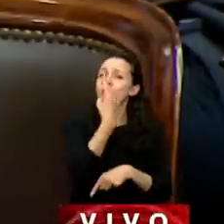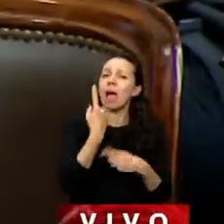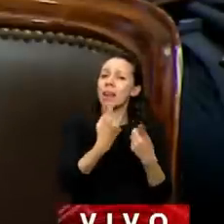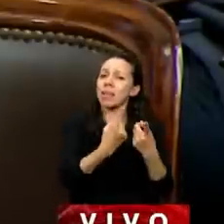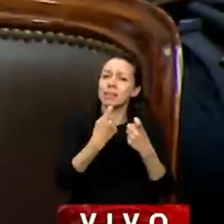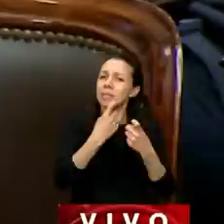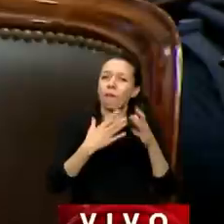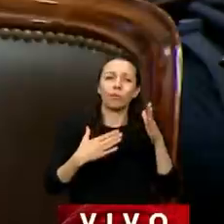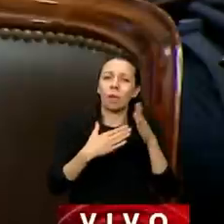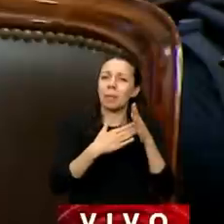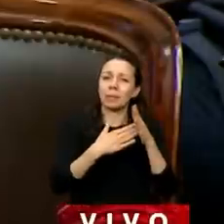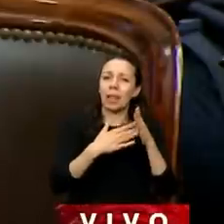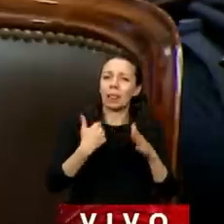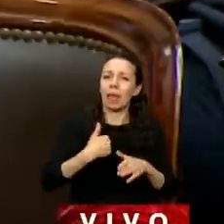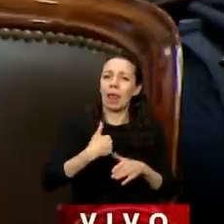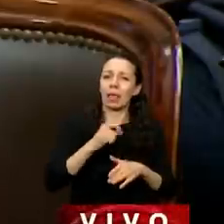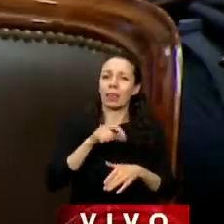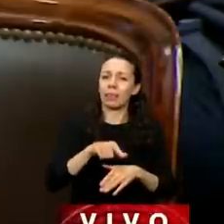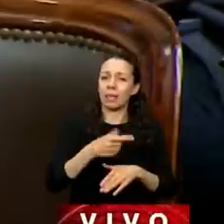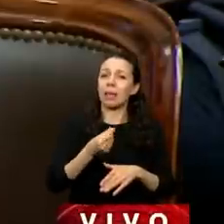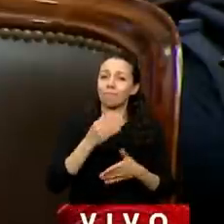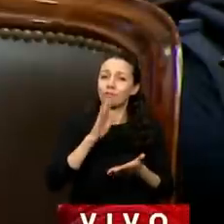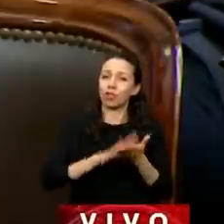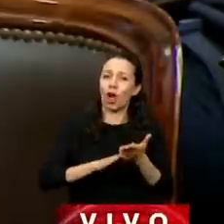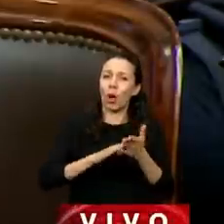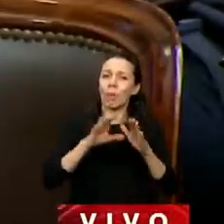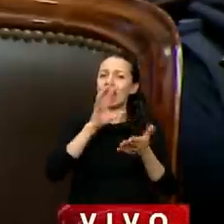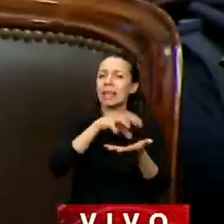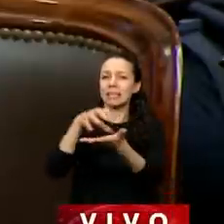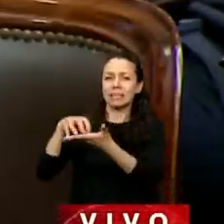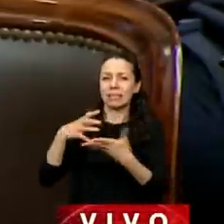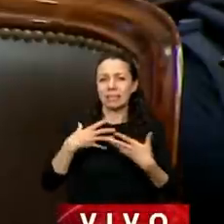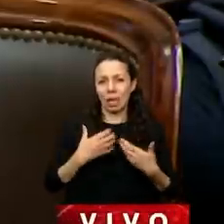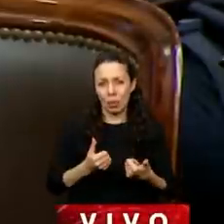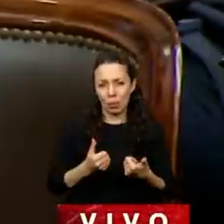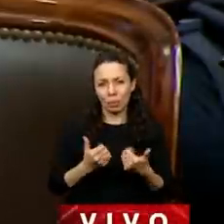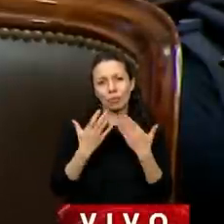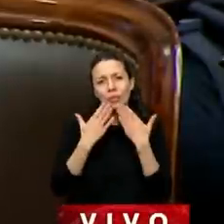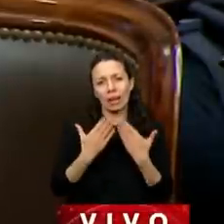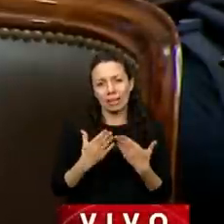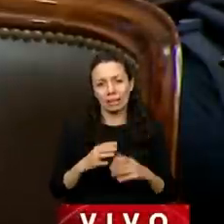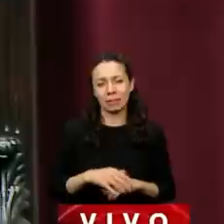necesidades centrales que tiene nuestro país en el servicio de salud. Muchísimas gracias, señora presidenta.